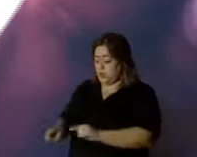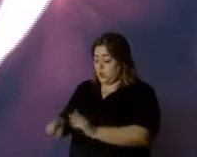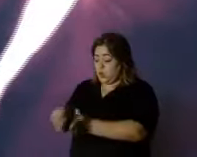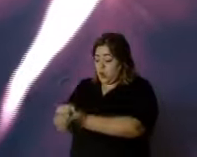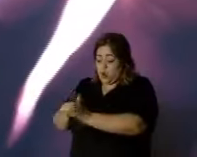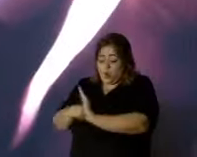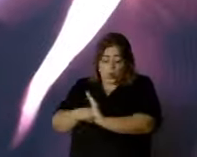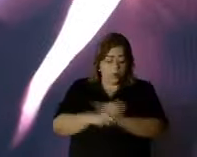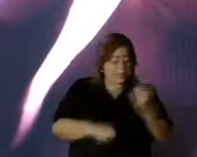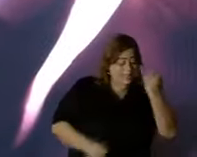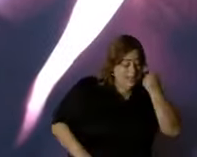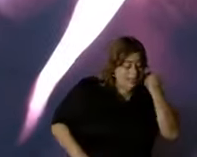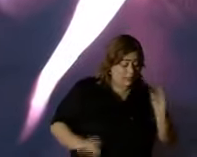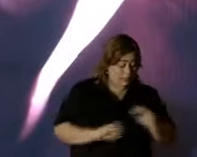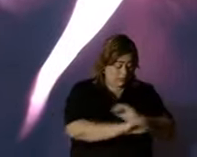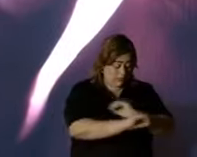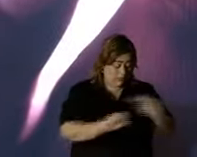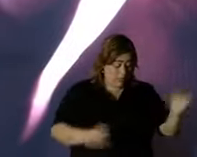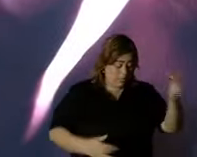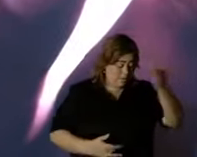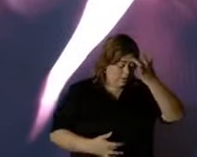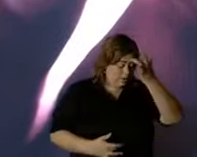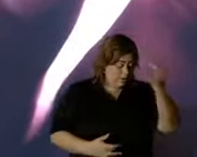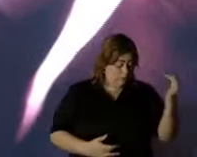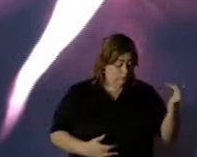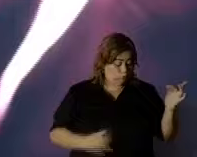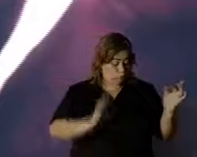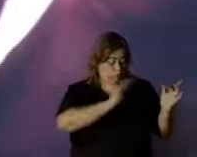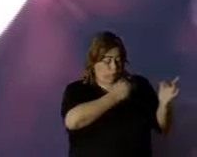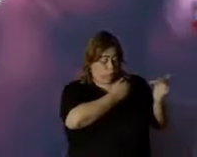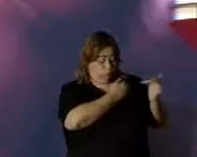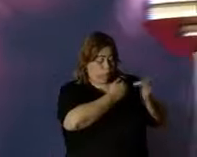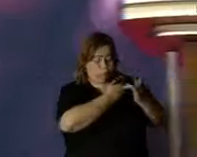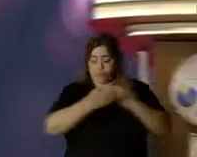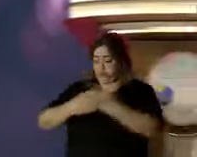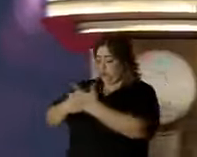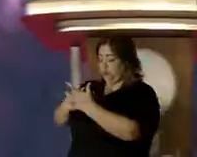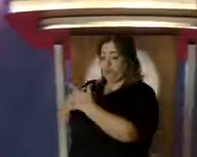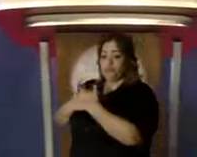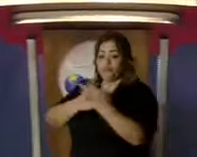sea, ninguna plaga tocará mi morada. Yo tengo que creer eso.